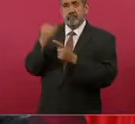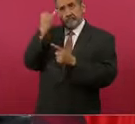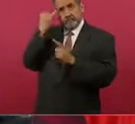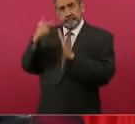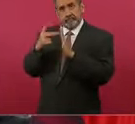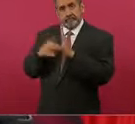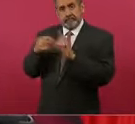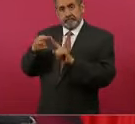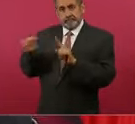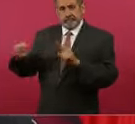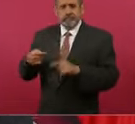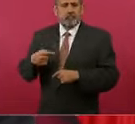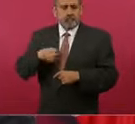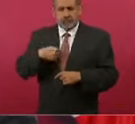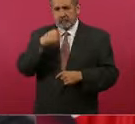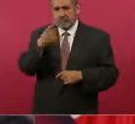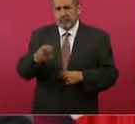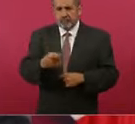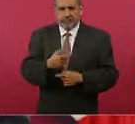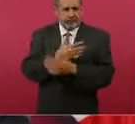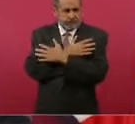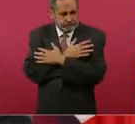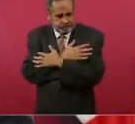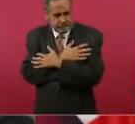cuando digo abrazos, no balazos,